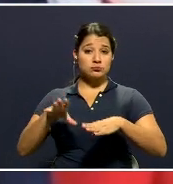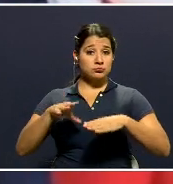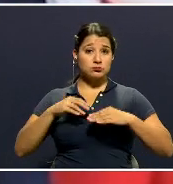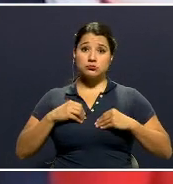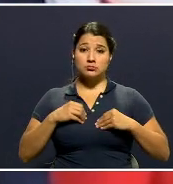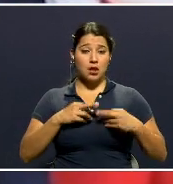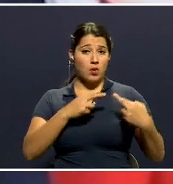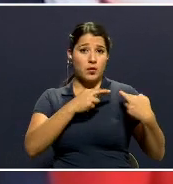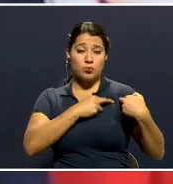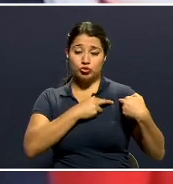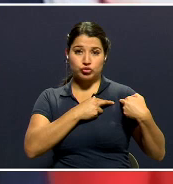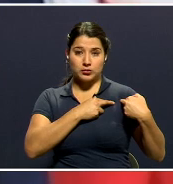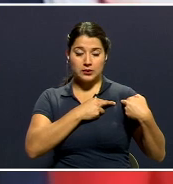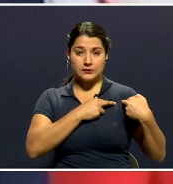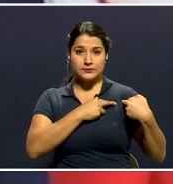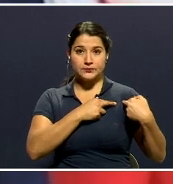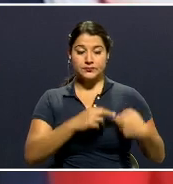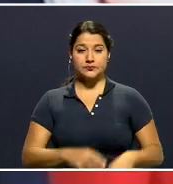este ministerio.